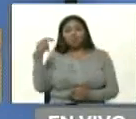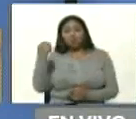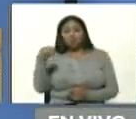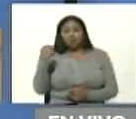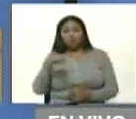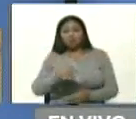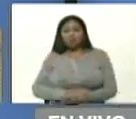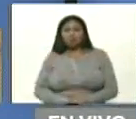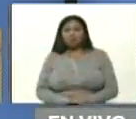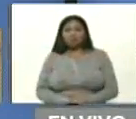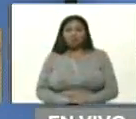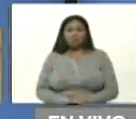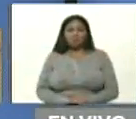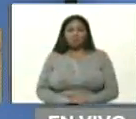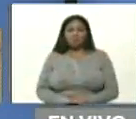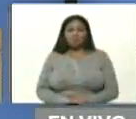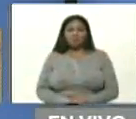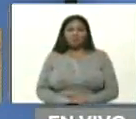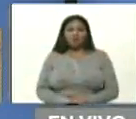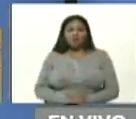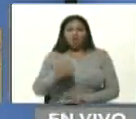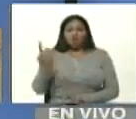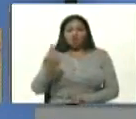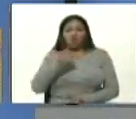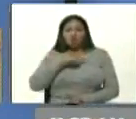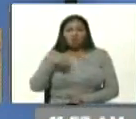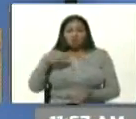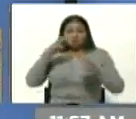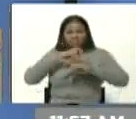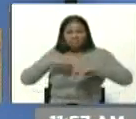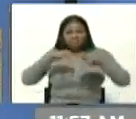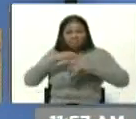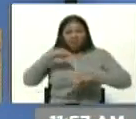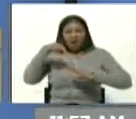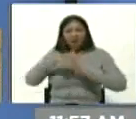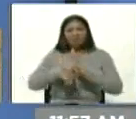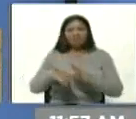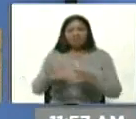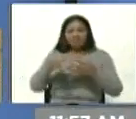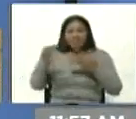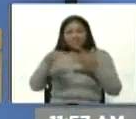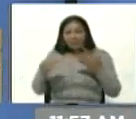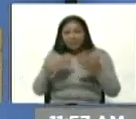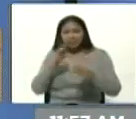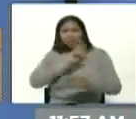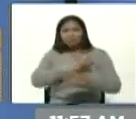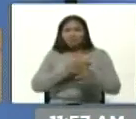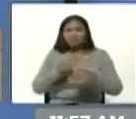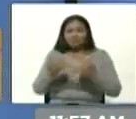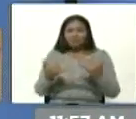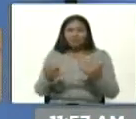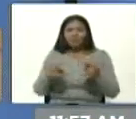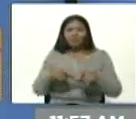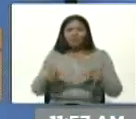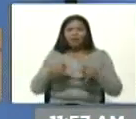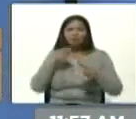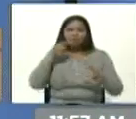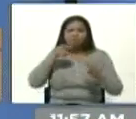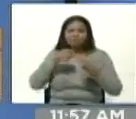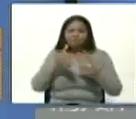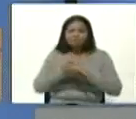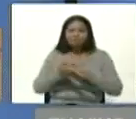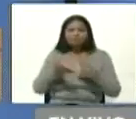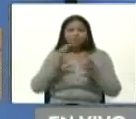noviembre. Solo, pues, nosotros revisamos, ahora vamos a revisar detalles, fortalecer algunos puntos, donde